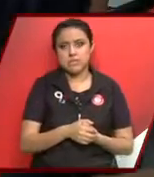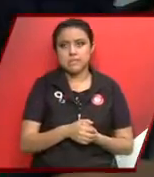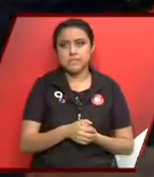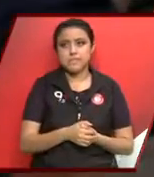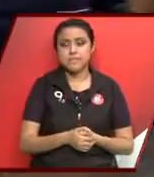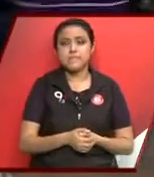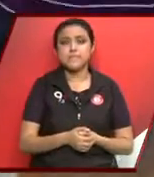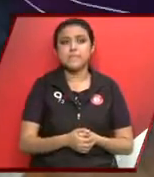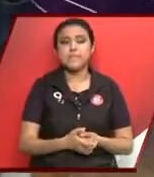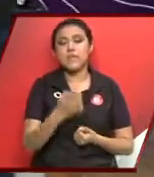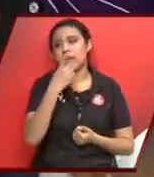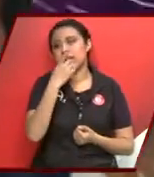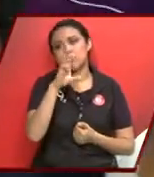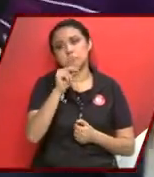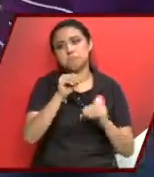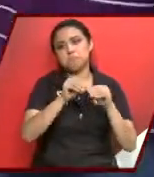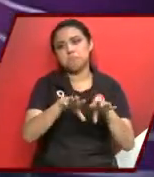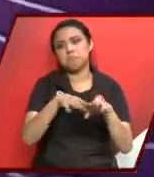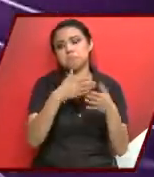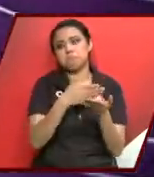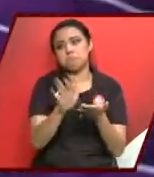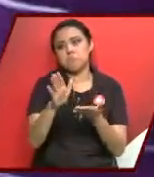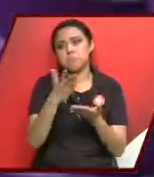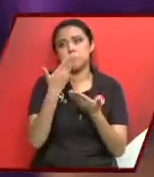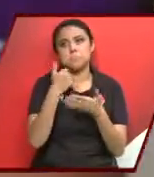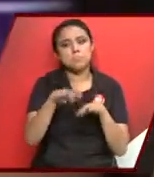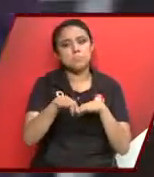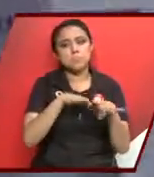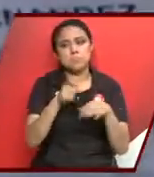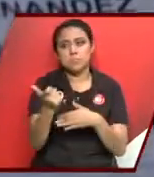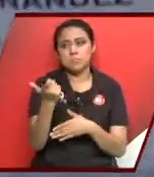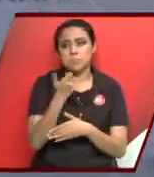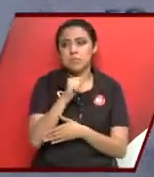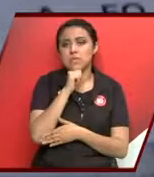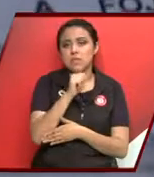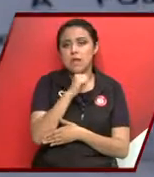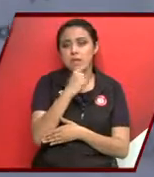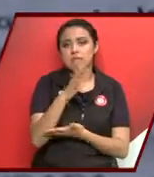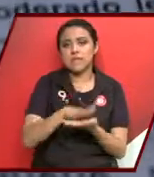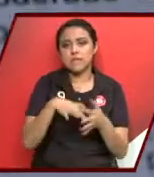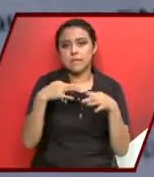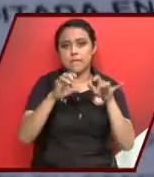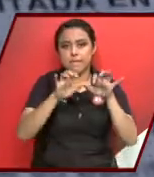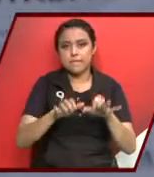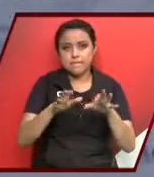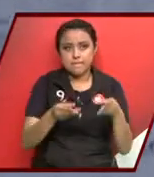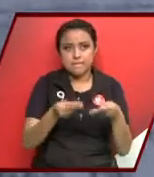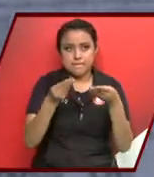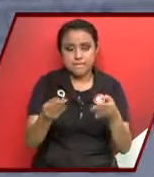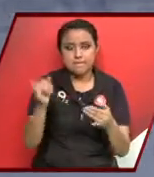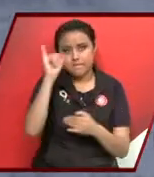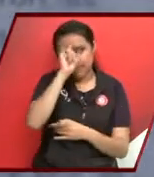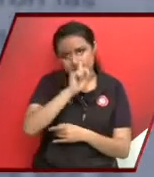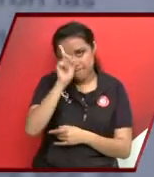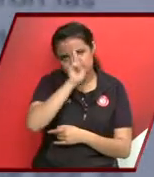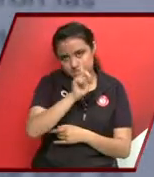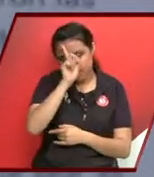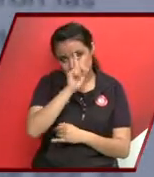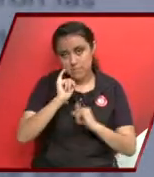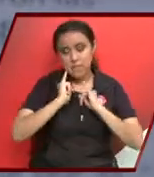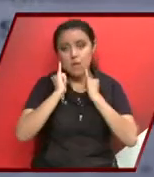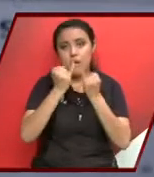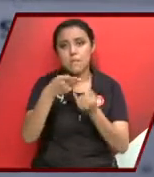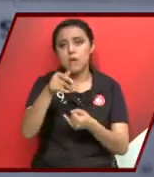Y así fue despedido. Se quedó sin trabajo y sin liquidación. Existe un oficio en la Junta Local de Conciliación y Arbitraje, pero